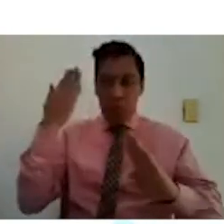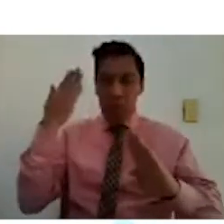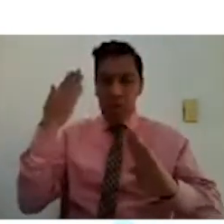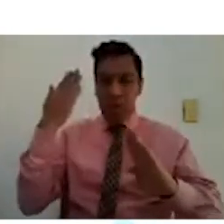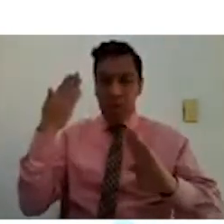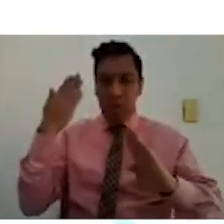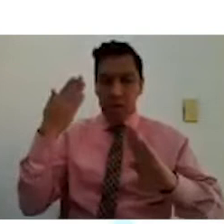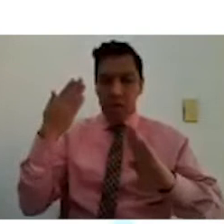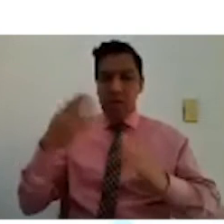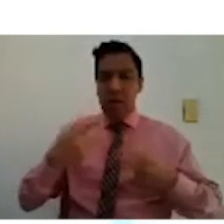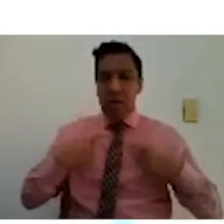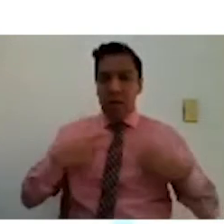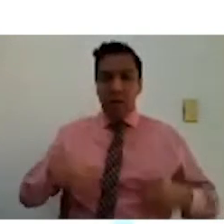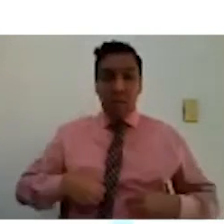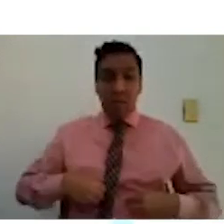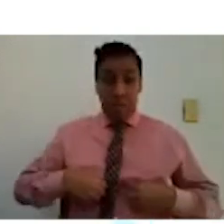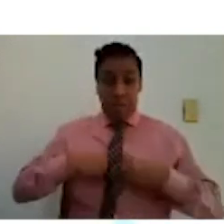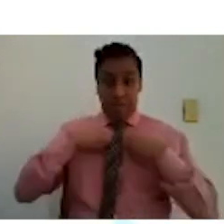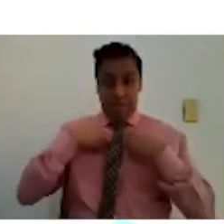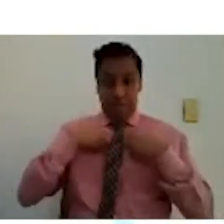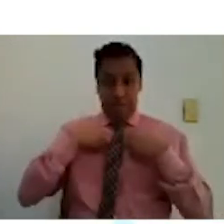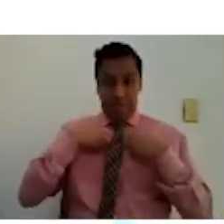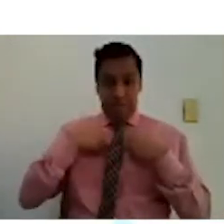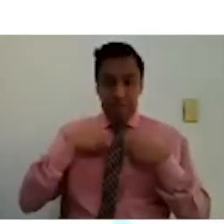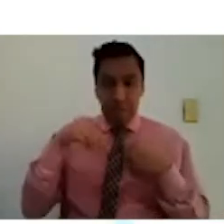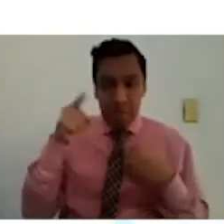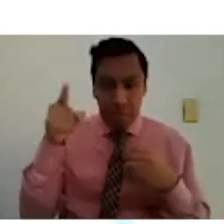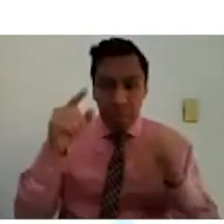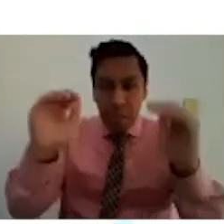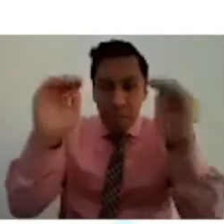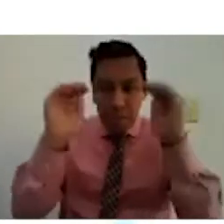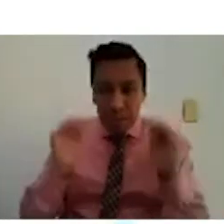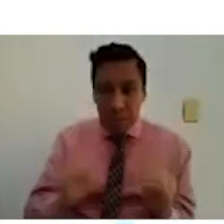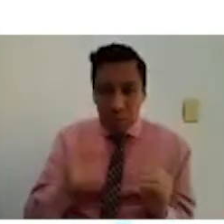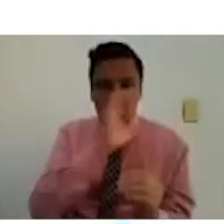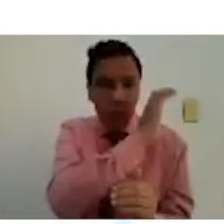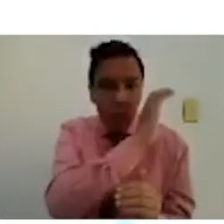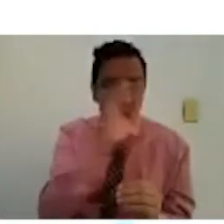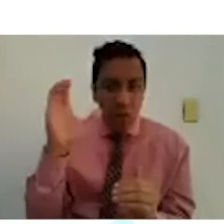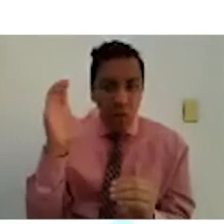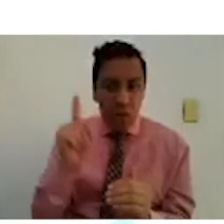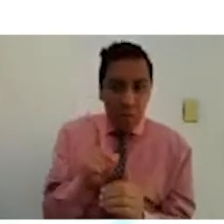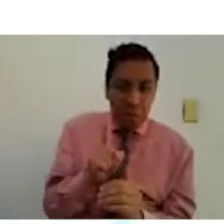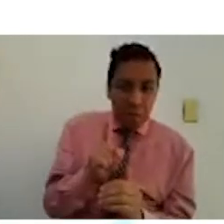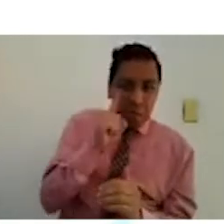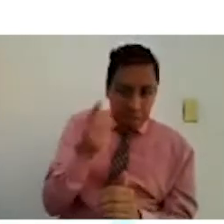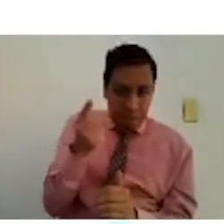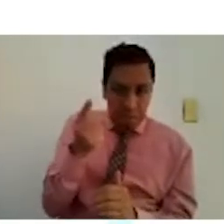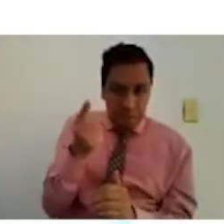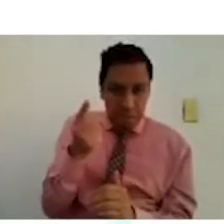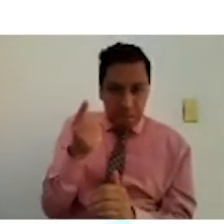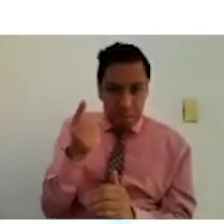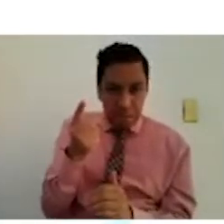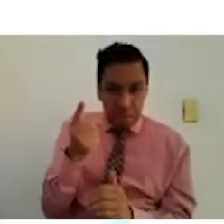con sus compañeros muertos, pero revividos por el efecto cinematográfico. En el recuadro de arriba ustedes ven esta